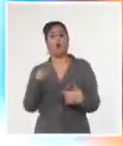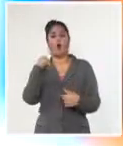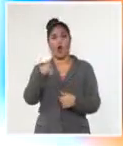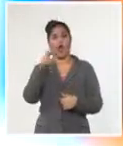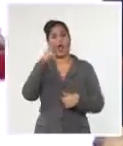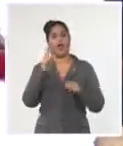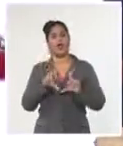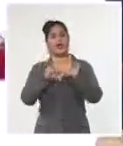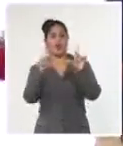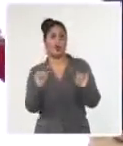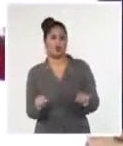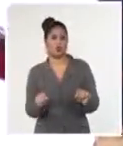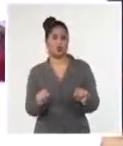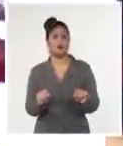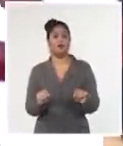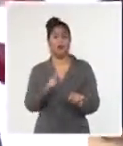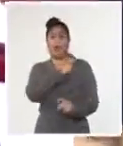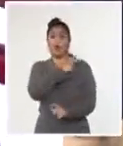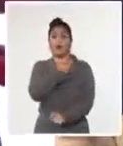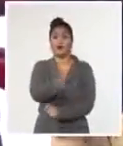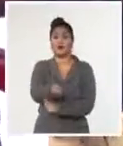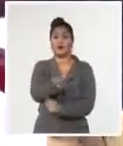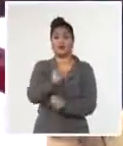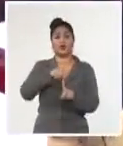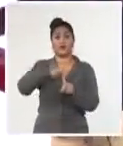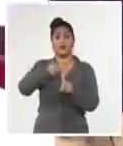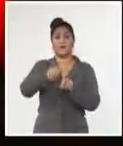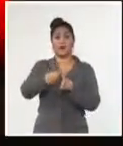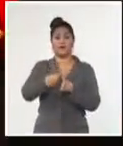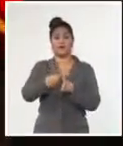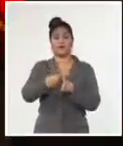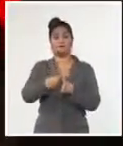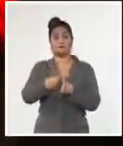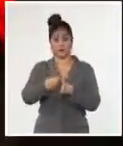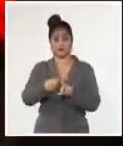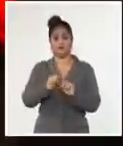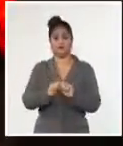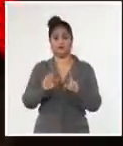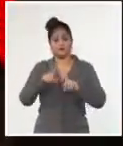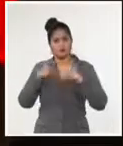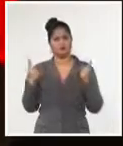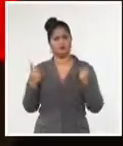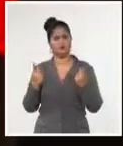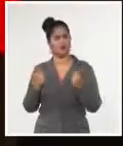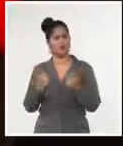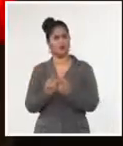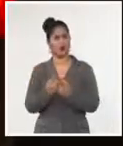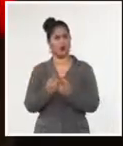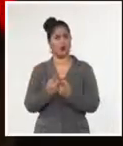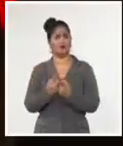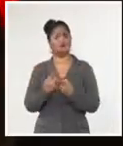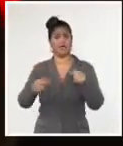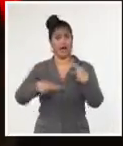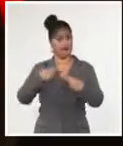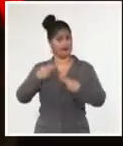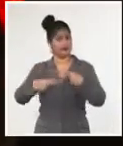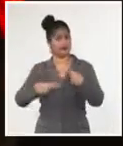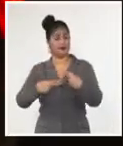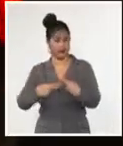misión educativa y el Ministerio del Poder Popular para la Educación otorgó la orden de primera clase para